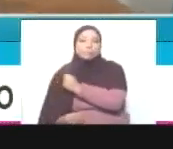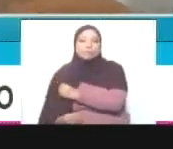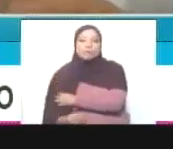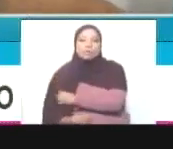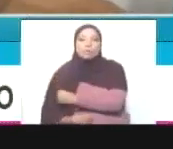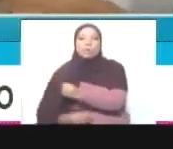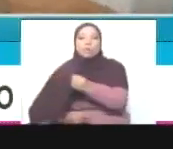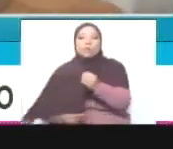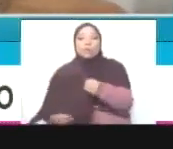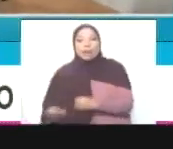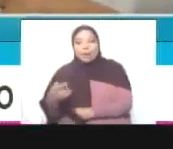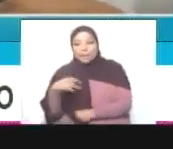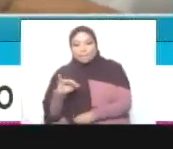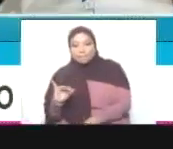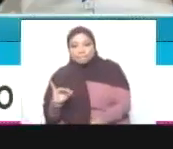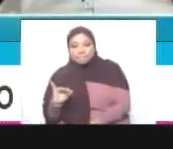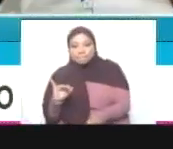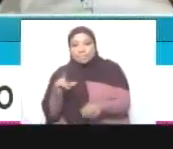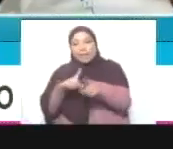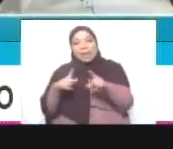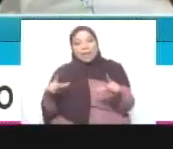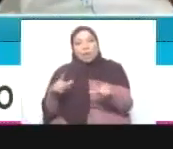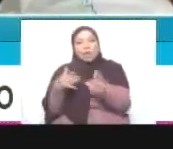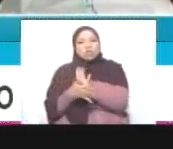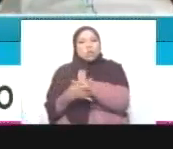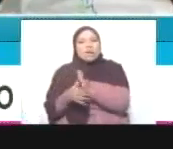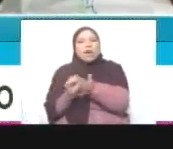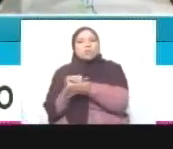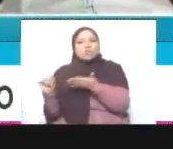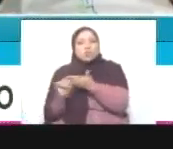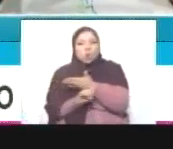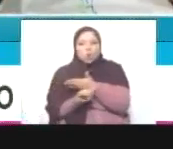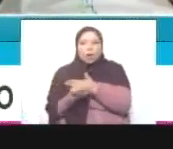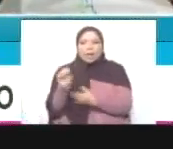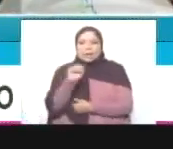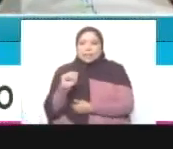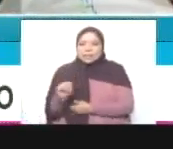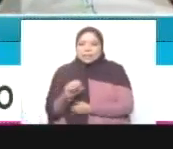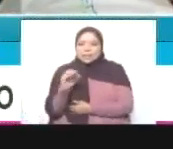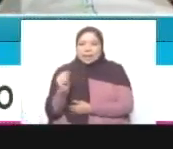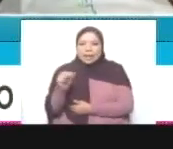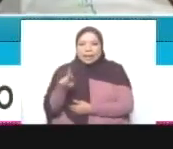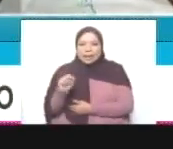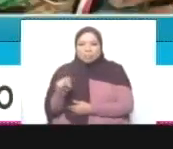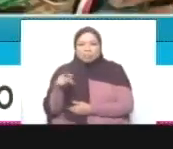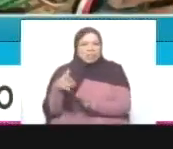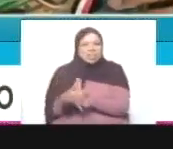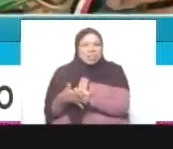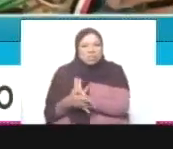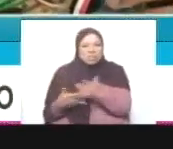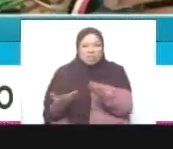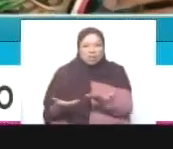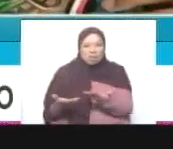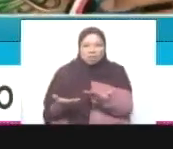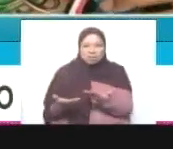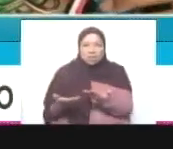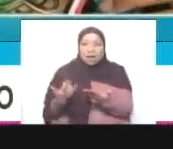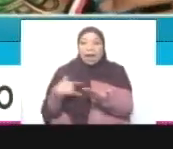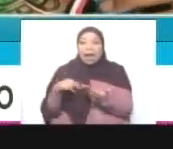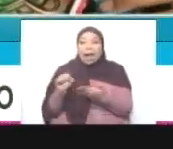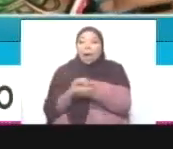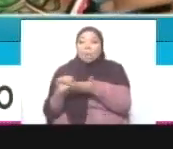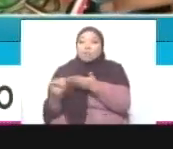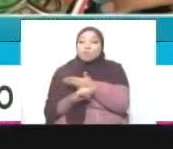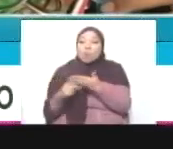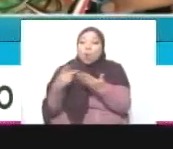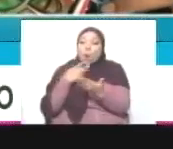programación armado en lenguaje de Scratch. El lenguaje de Scratch, como bien lo explicaron aquí los niños, correcto, es un lenguaje de programación